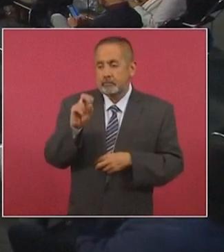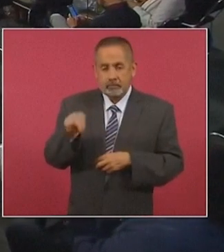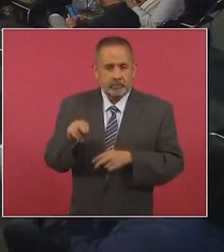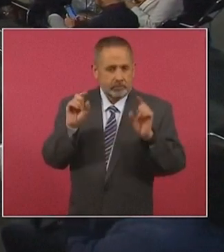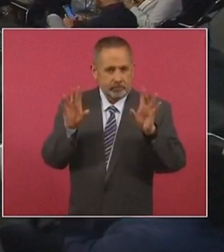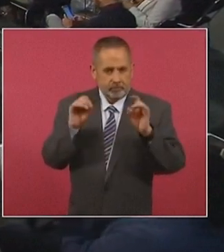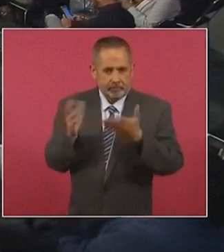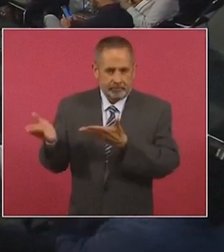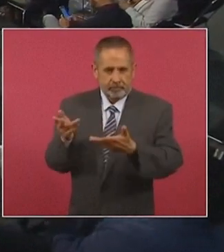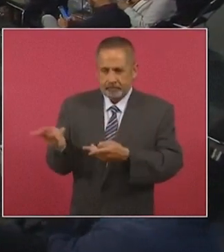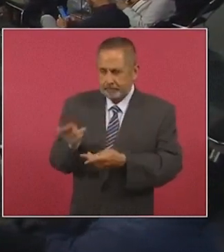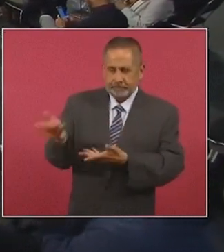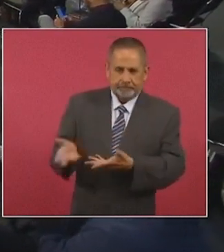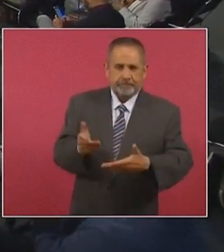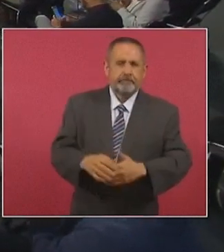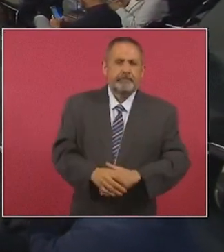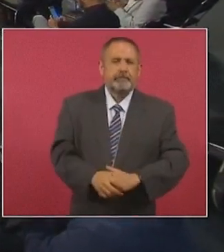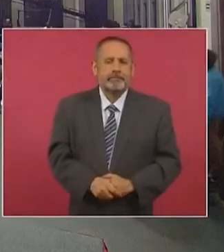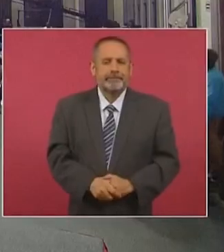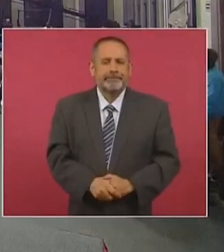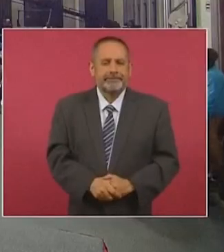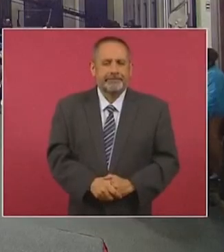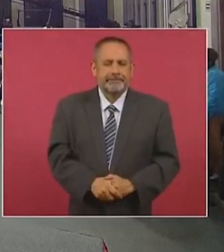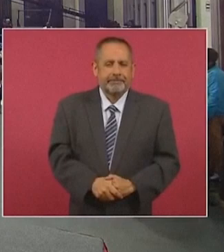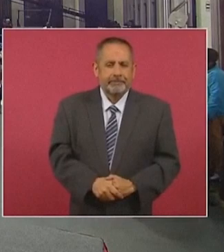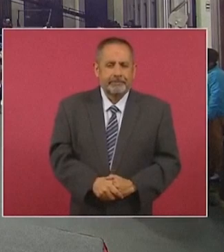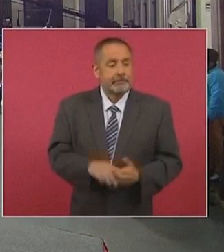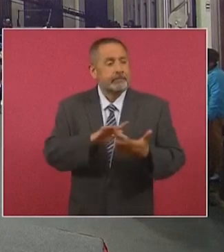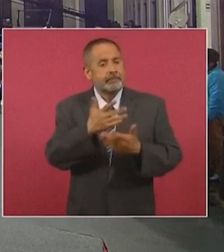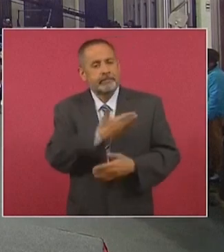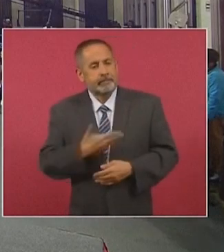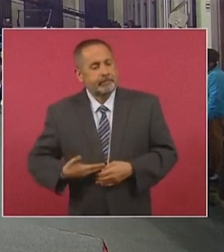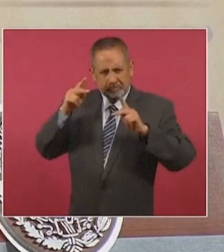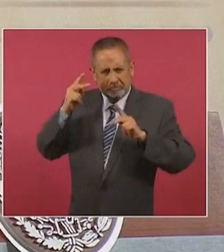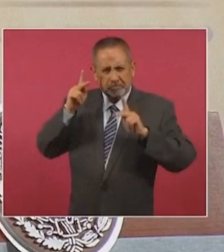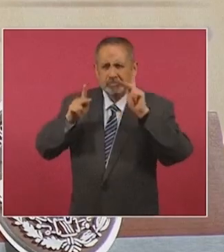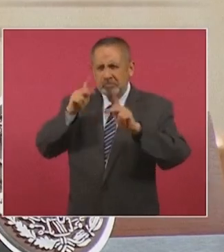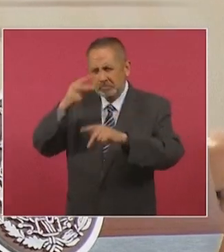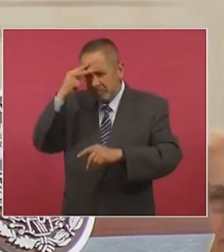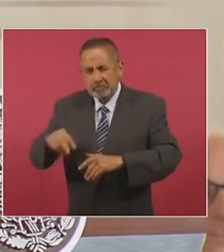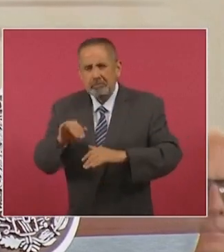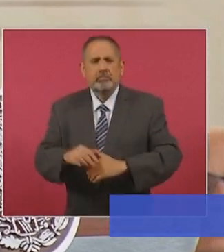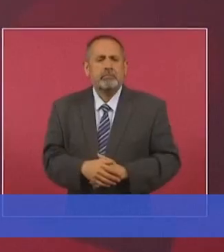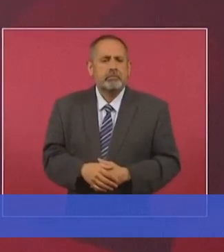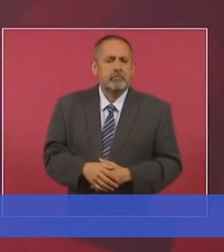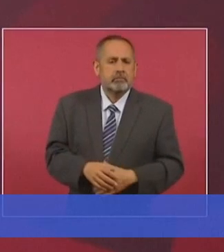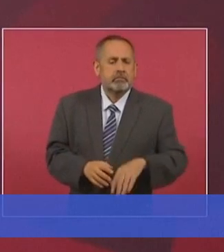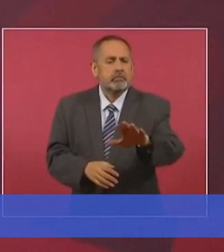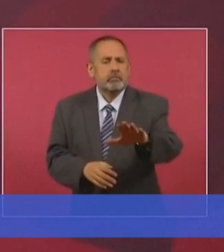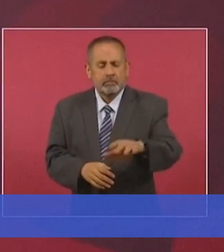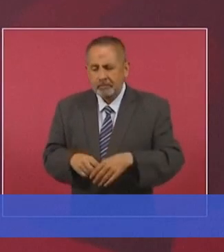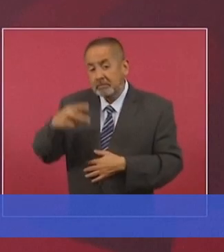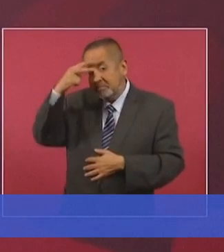viajar o extremen precauciones en 30 de los 32 estados mexicanos. Es más seguro México que Estados